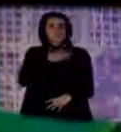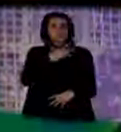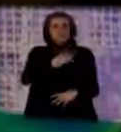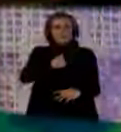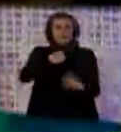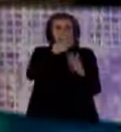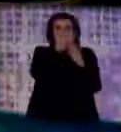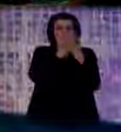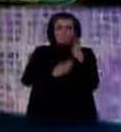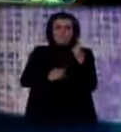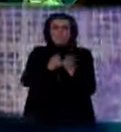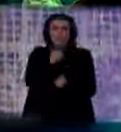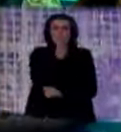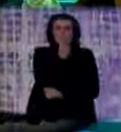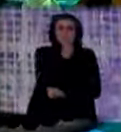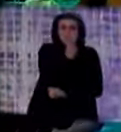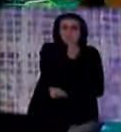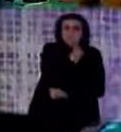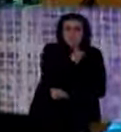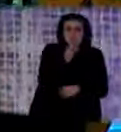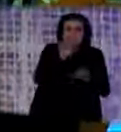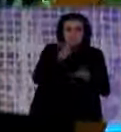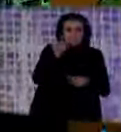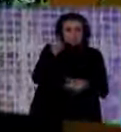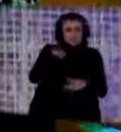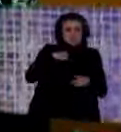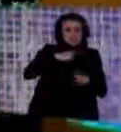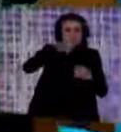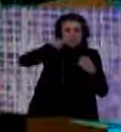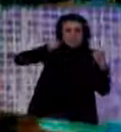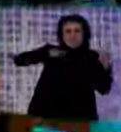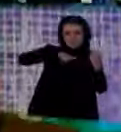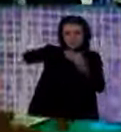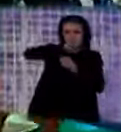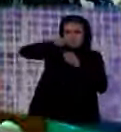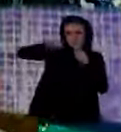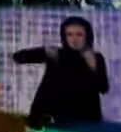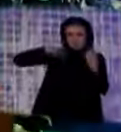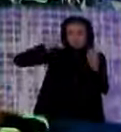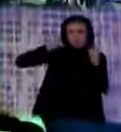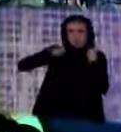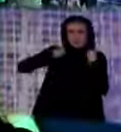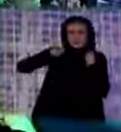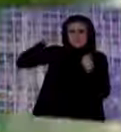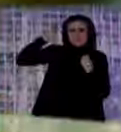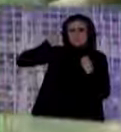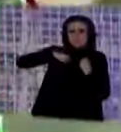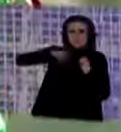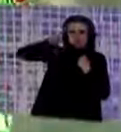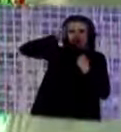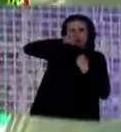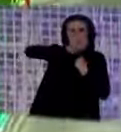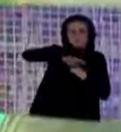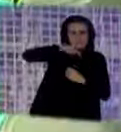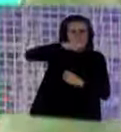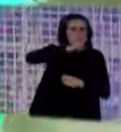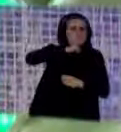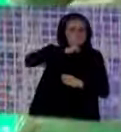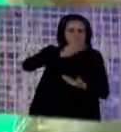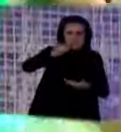algo en lo que te digo pero Llevo años viviendo mismo esto es muy difícil nos